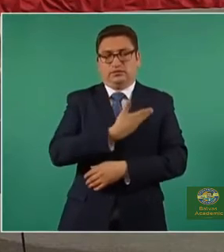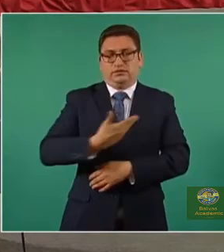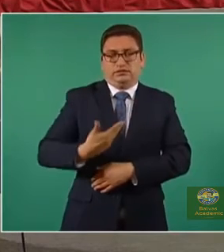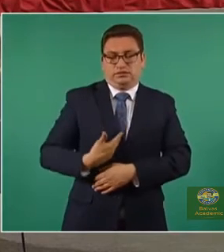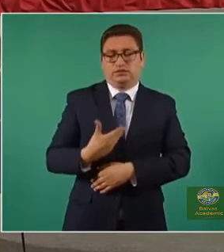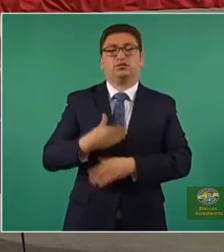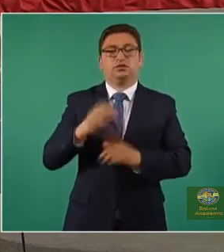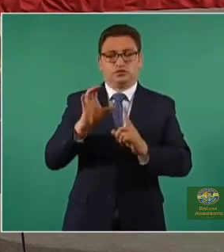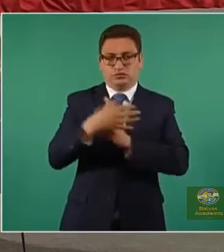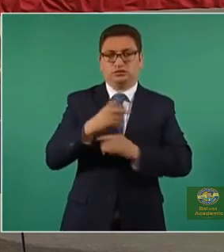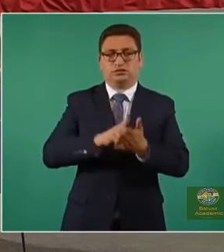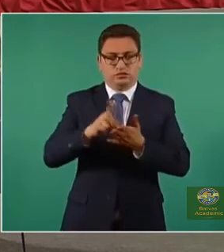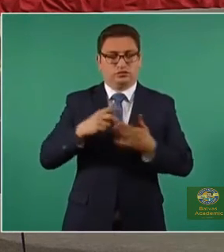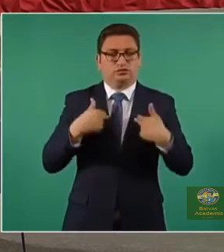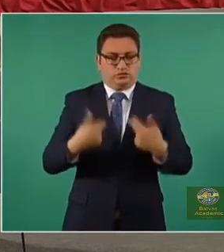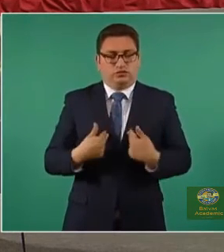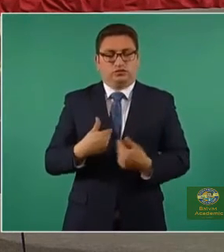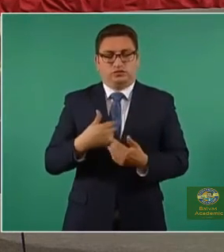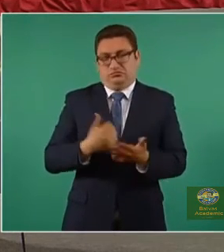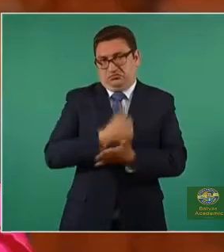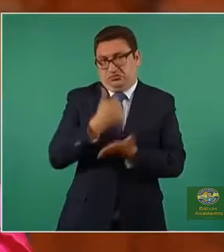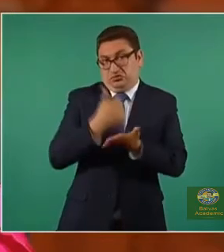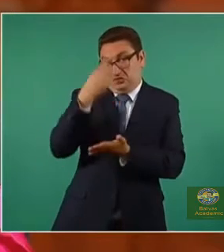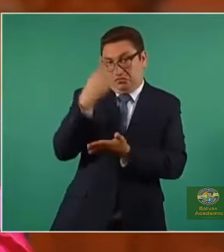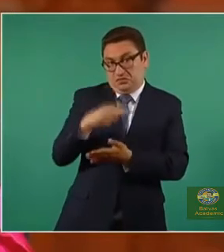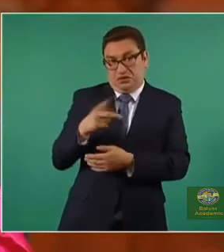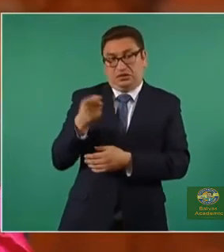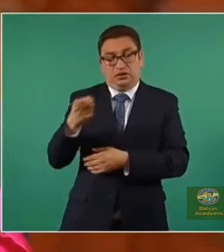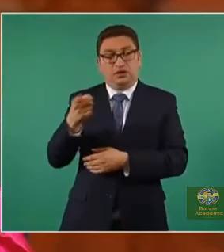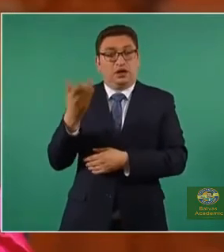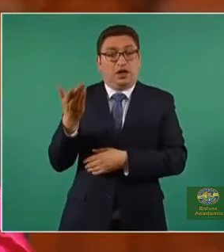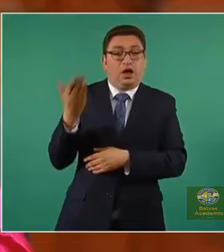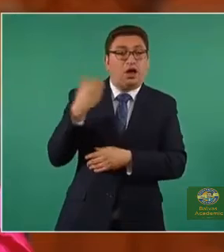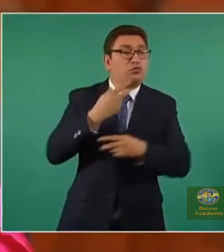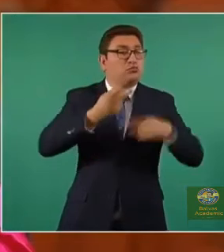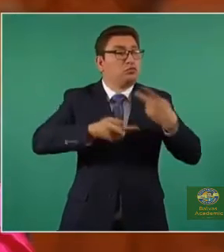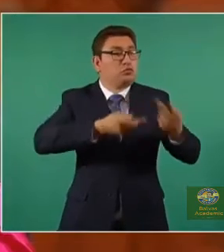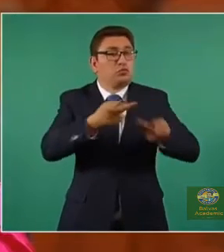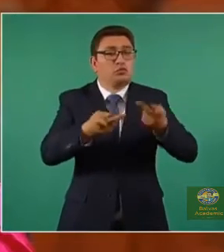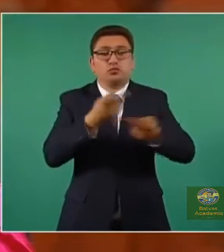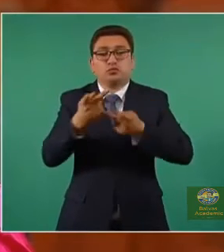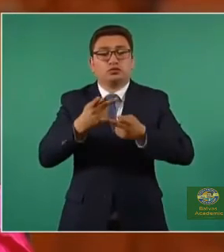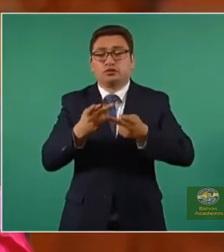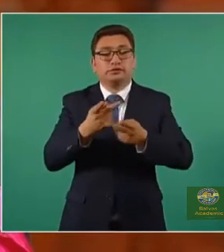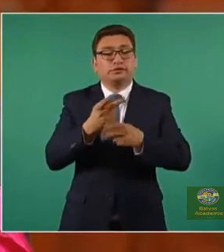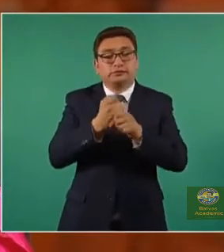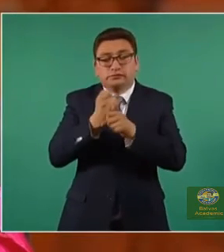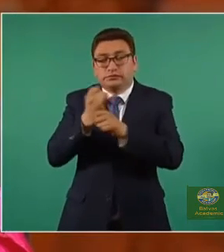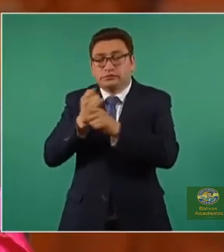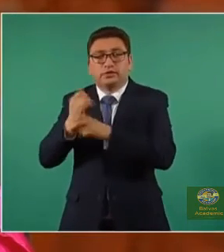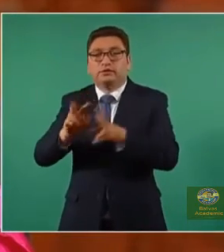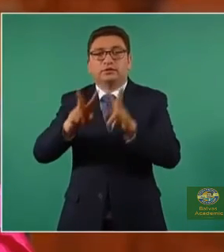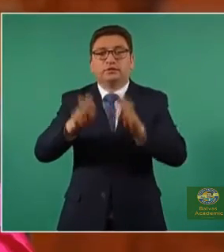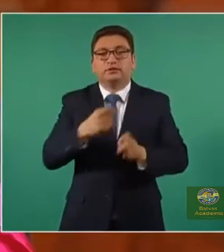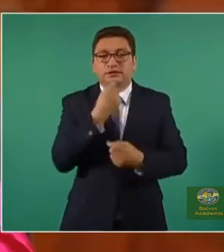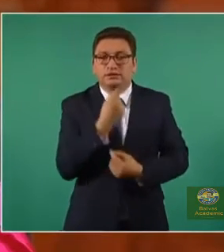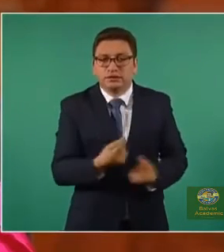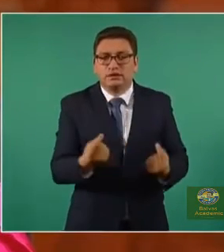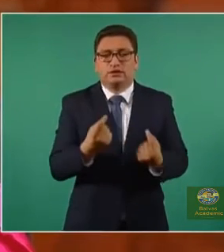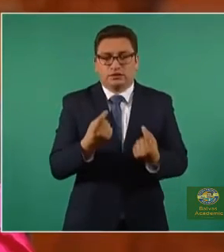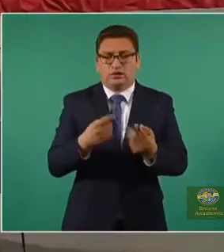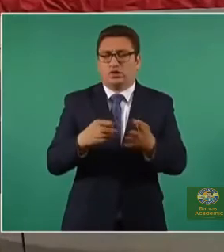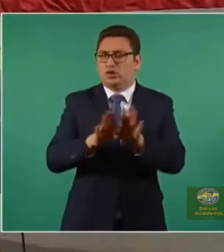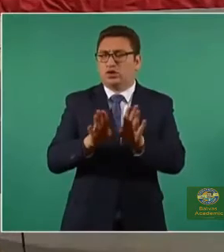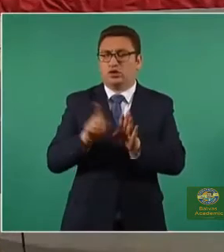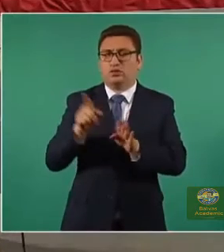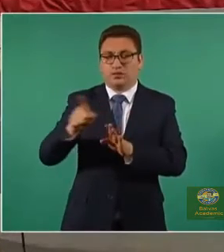de la Comisión de Derechos Humanos de la Ciudad de México, y que ella hizo una consulta muy interesante sobre precisamente la cuestión infantil a través de lo